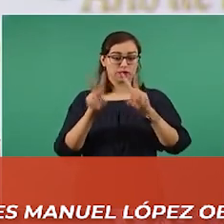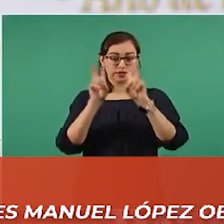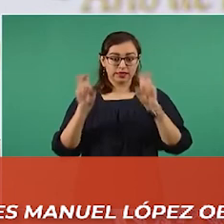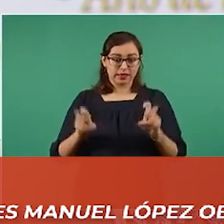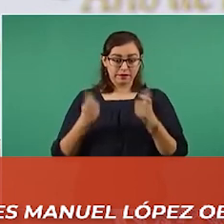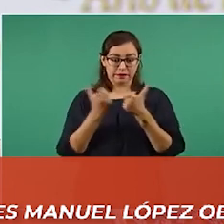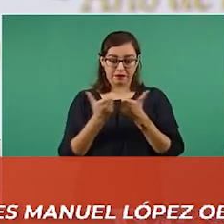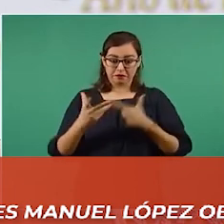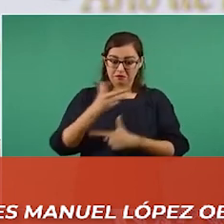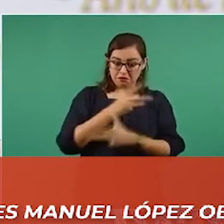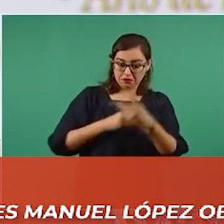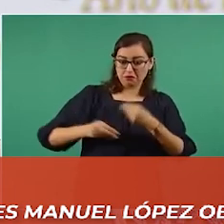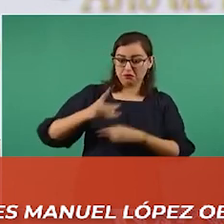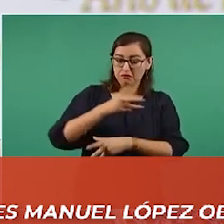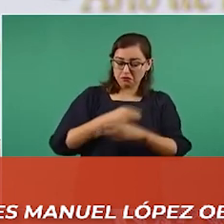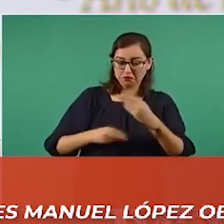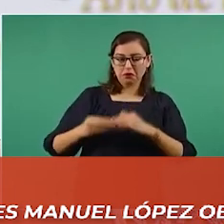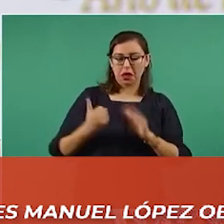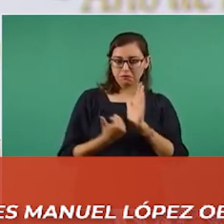muy bien,